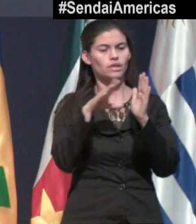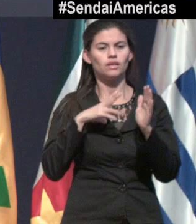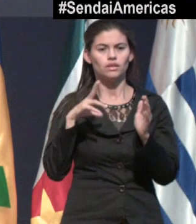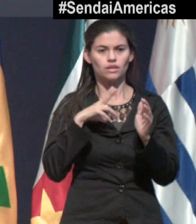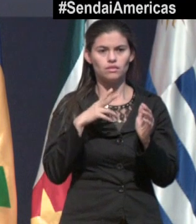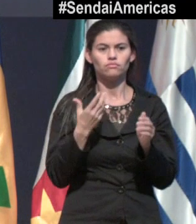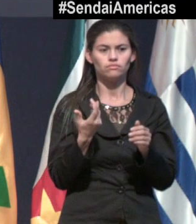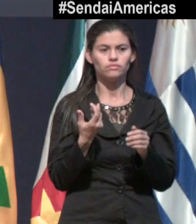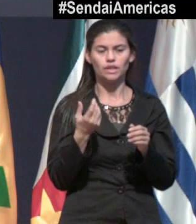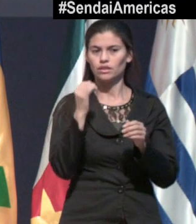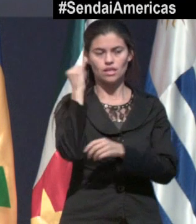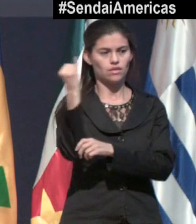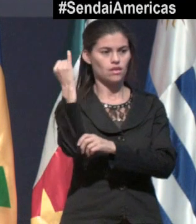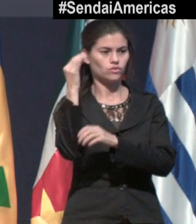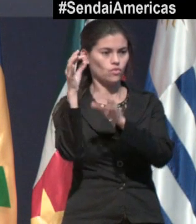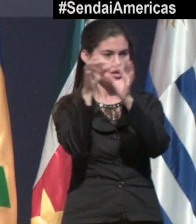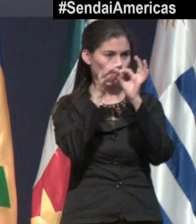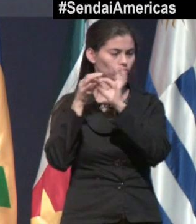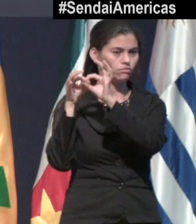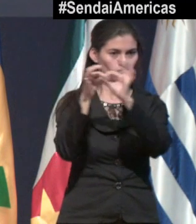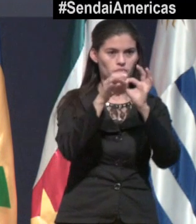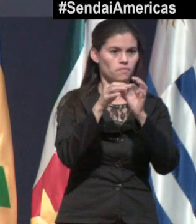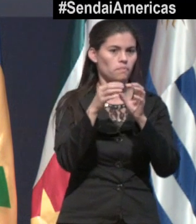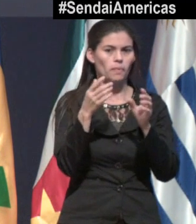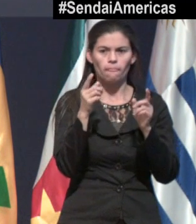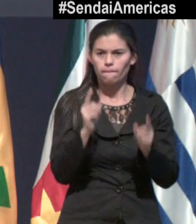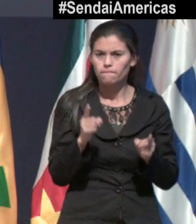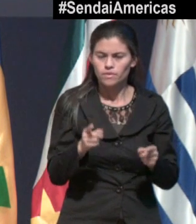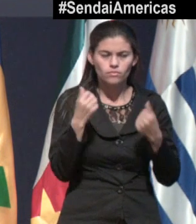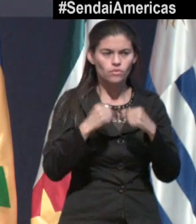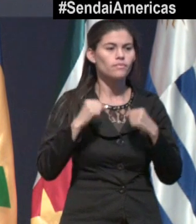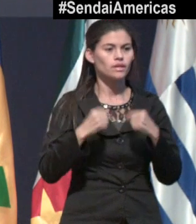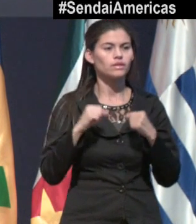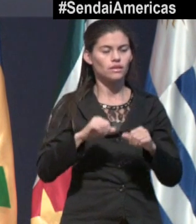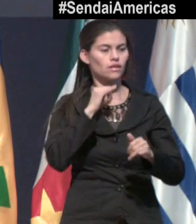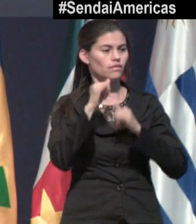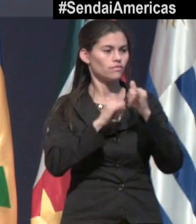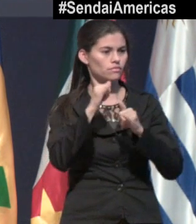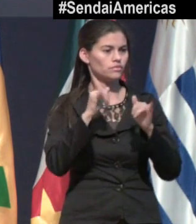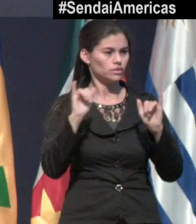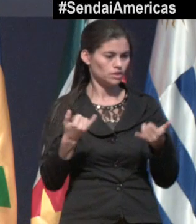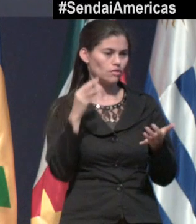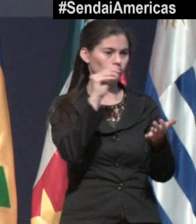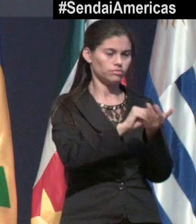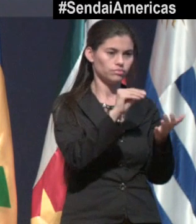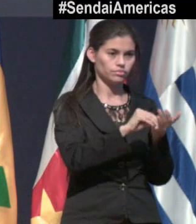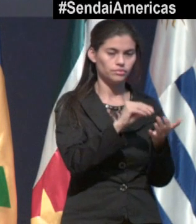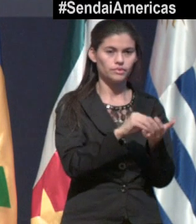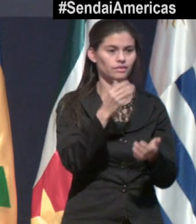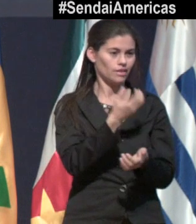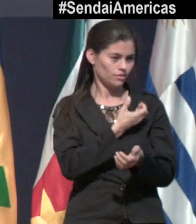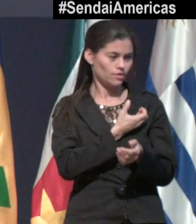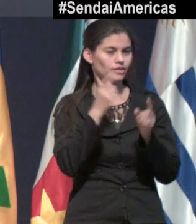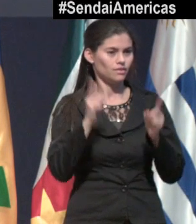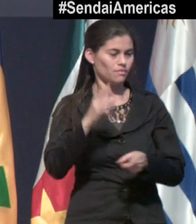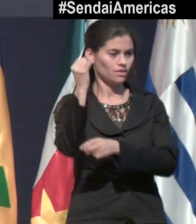disponibles internacionalmente. Y seguramente si el mismo ejercicio se hace con los datos disponibles nacionalmente, sería